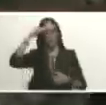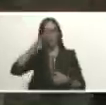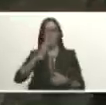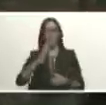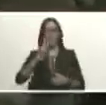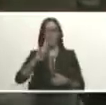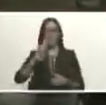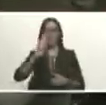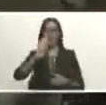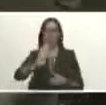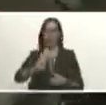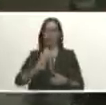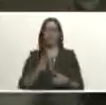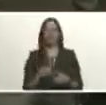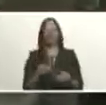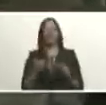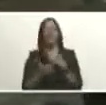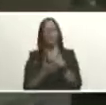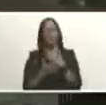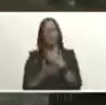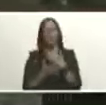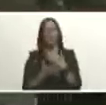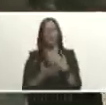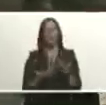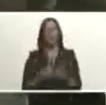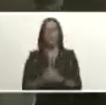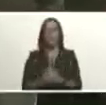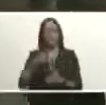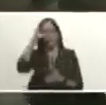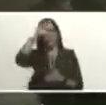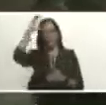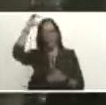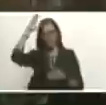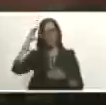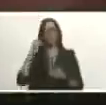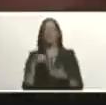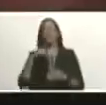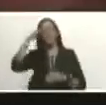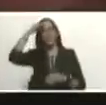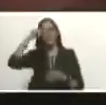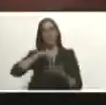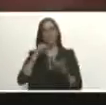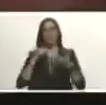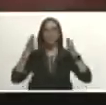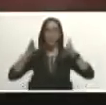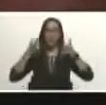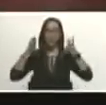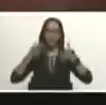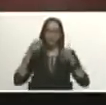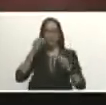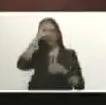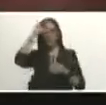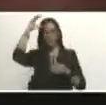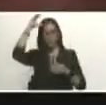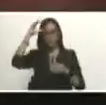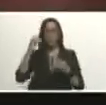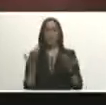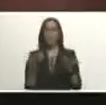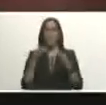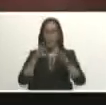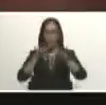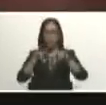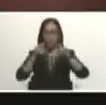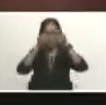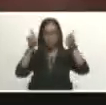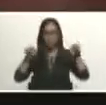VN4, tecnología creada por talento militar nacional para la capacitación y adiestramiento por medio de la realidad virtual, permitiendo